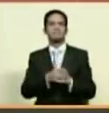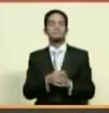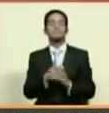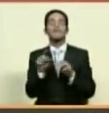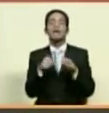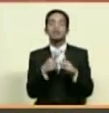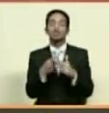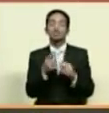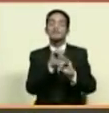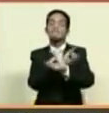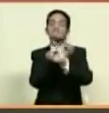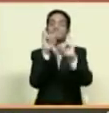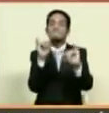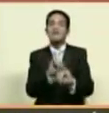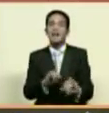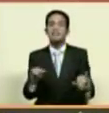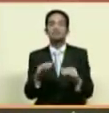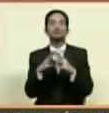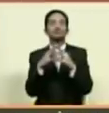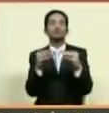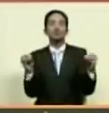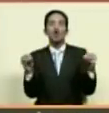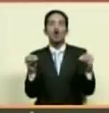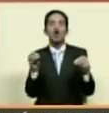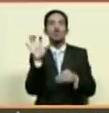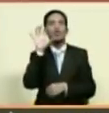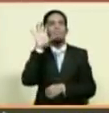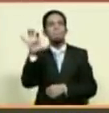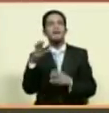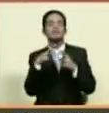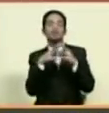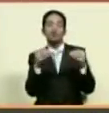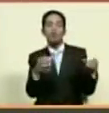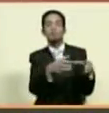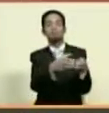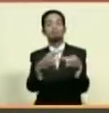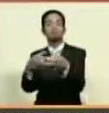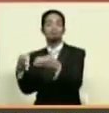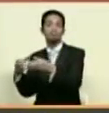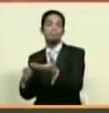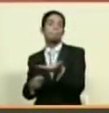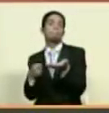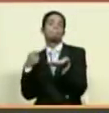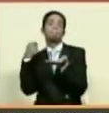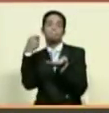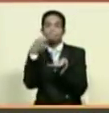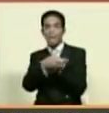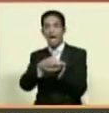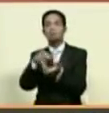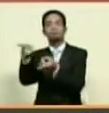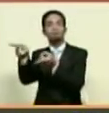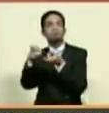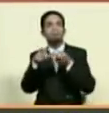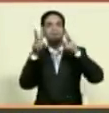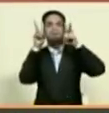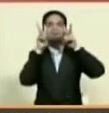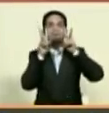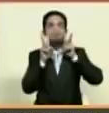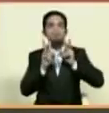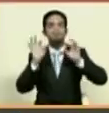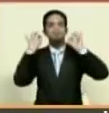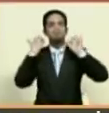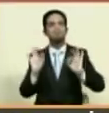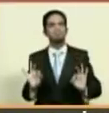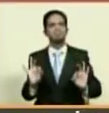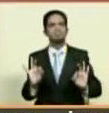felizmente todo el país, todos los sectores están pagando sus tributos conforme a la